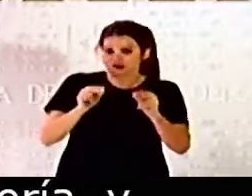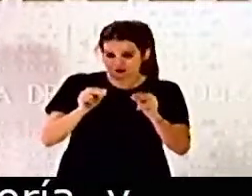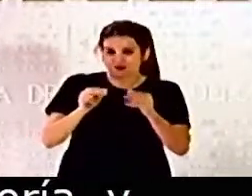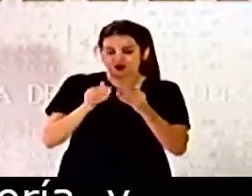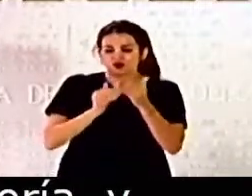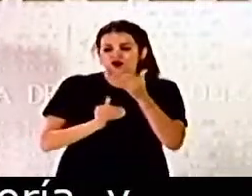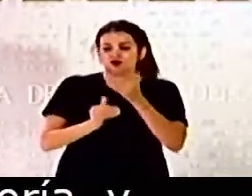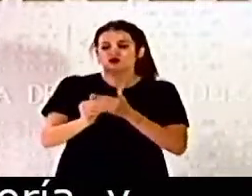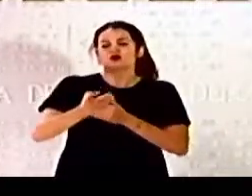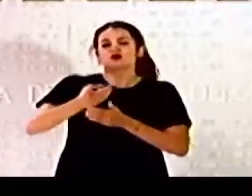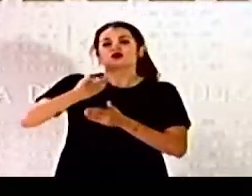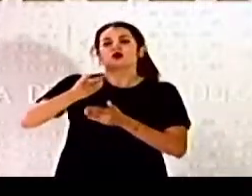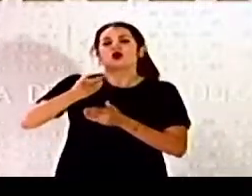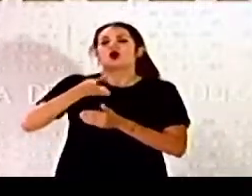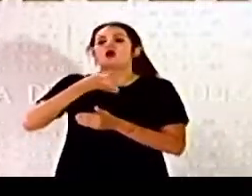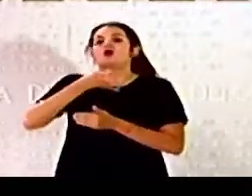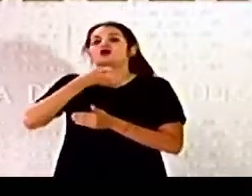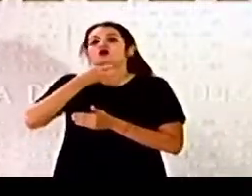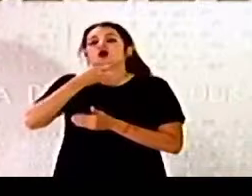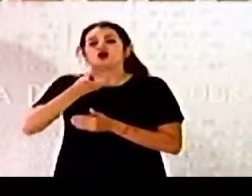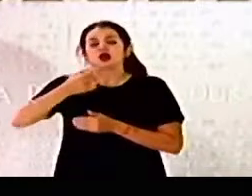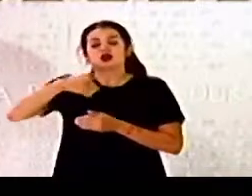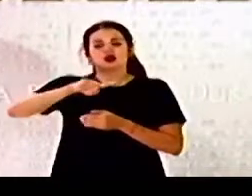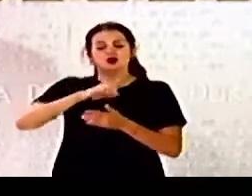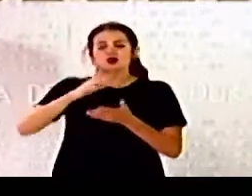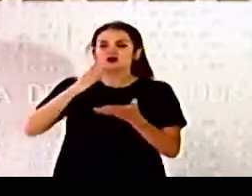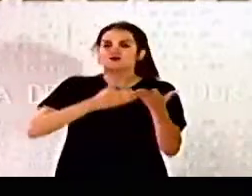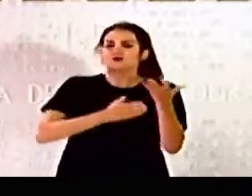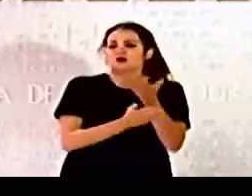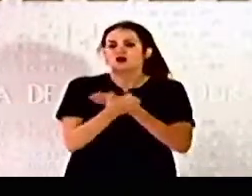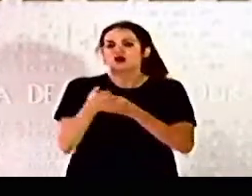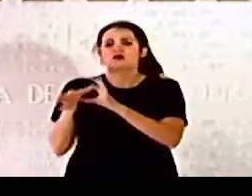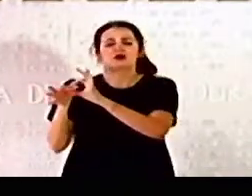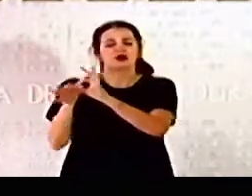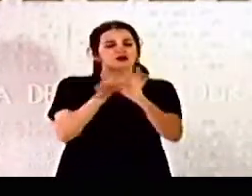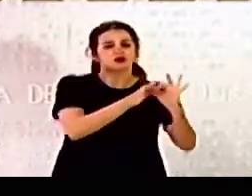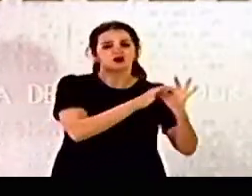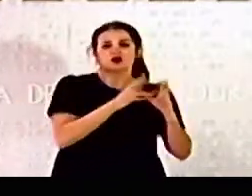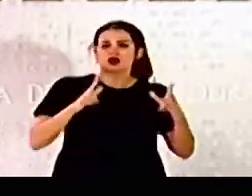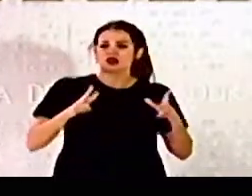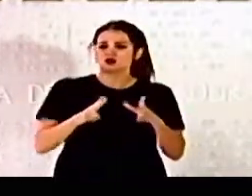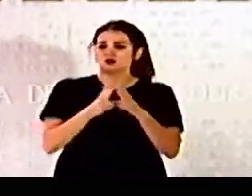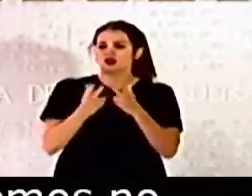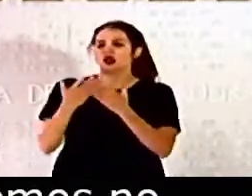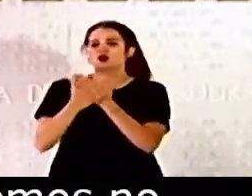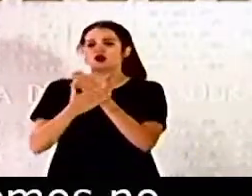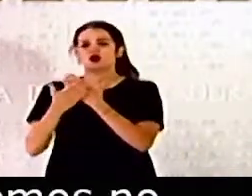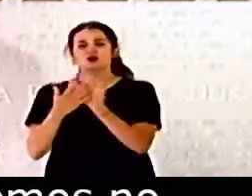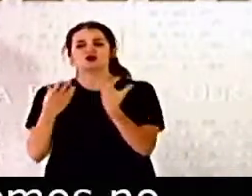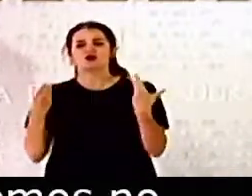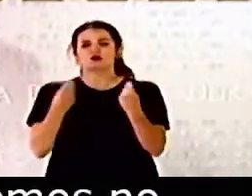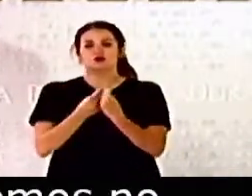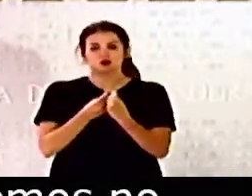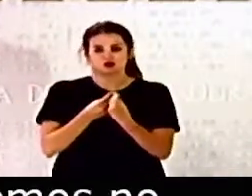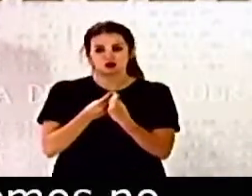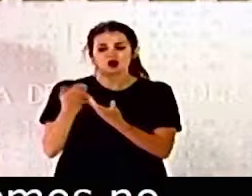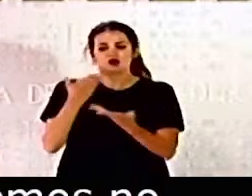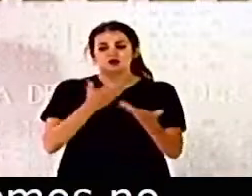debido a que estamos en un trabajo colaborativo entre la sociedad y el Gobierno de la Junta de